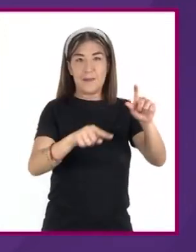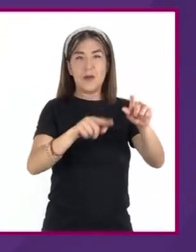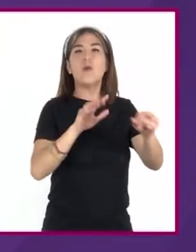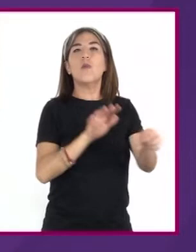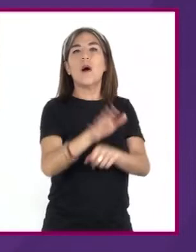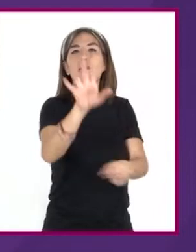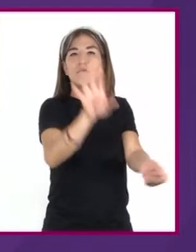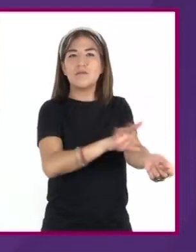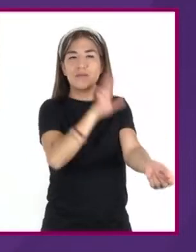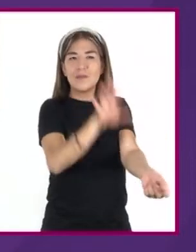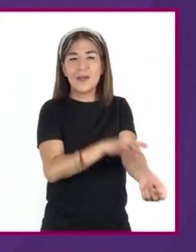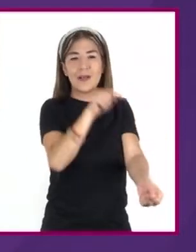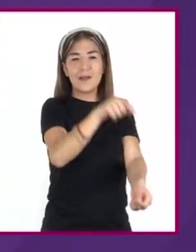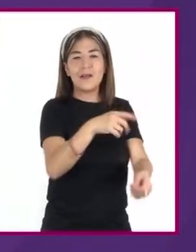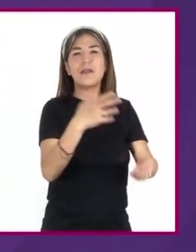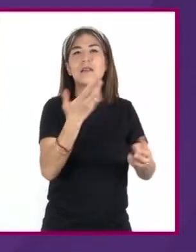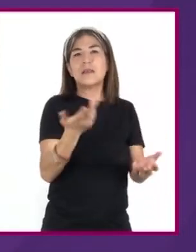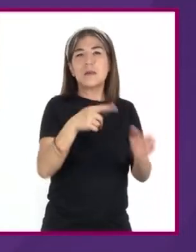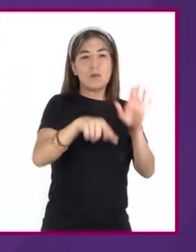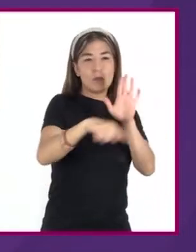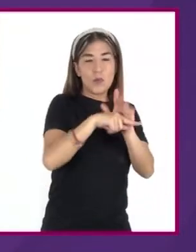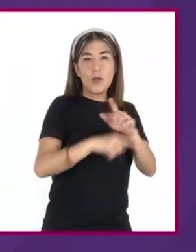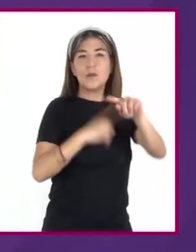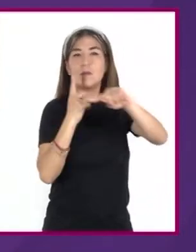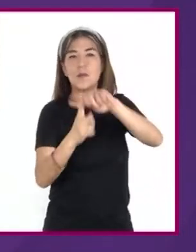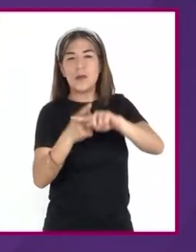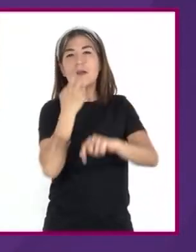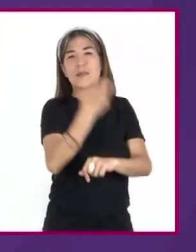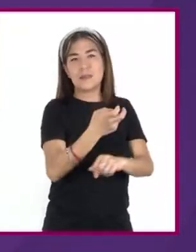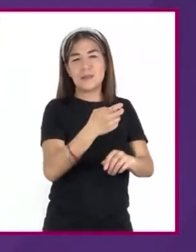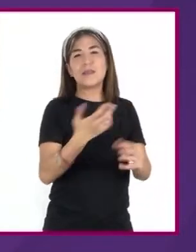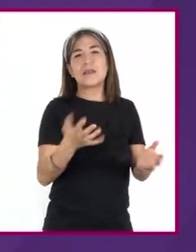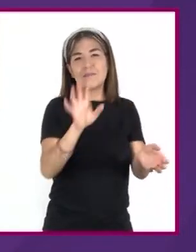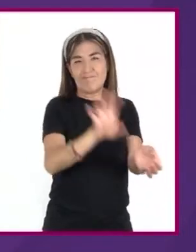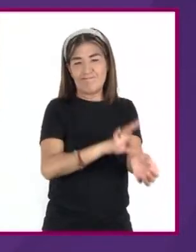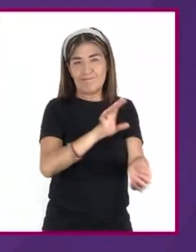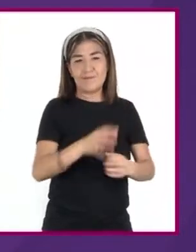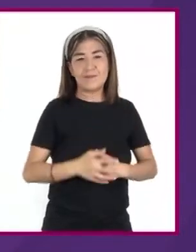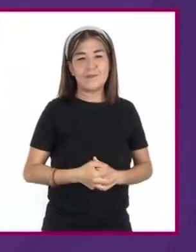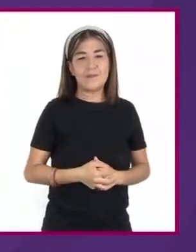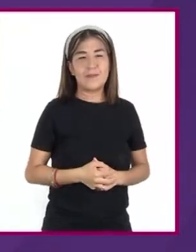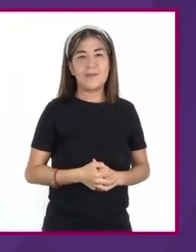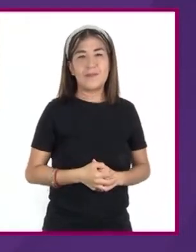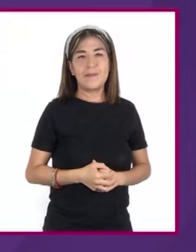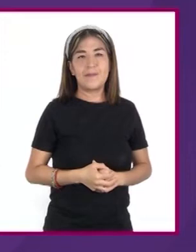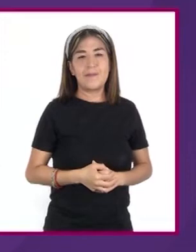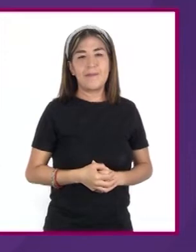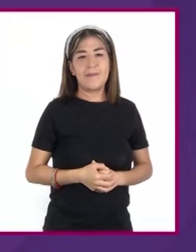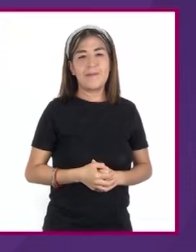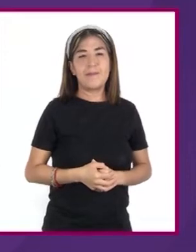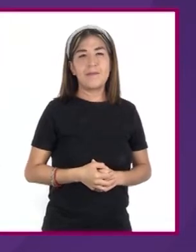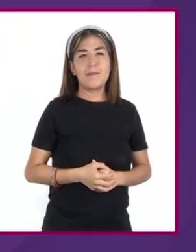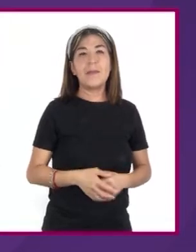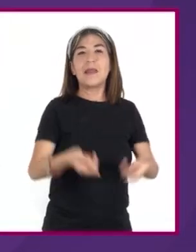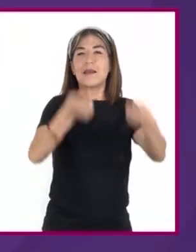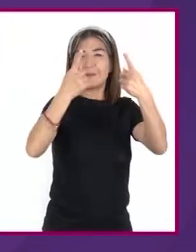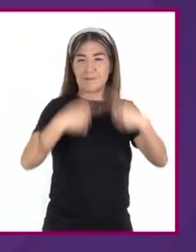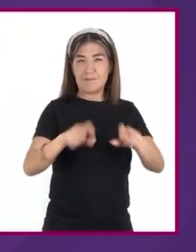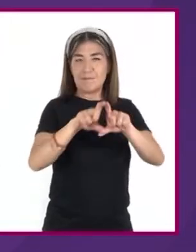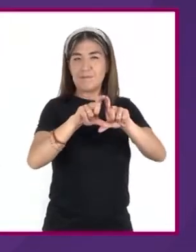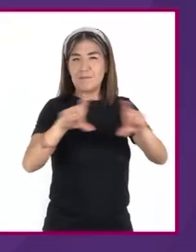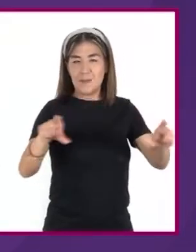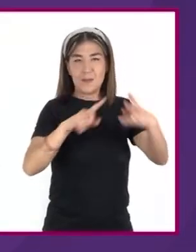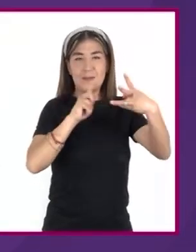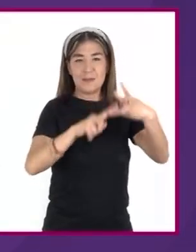carga. Recuerden que las partículas que mencioné tienen una carga eléctrica. Y un poquito más abajo